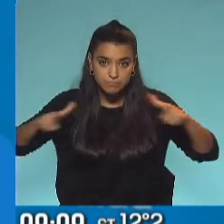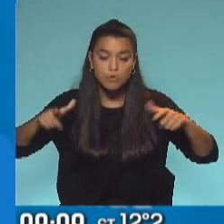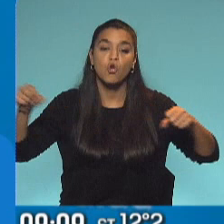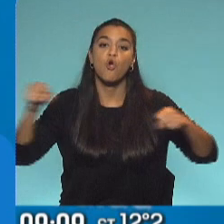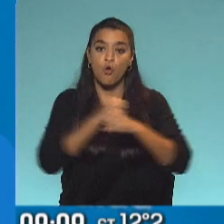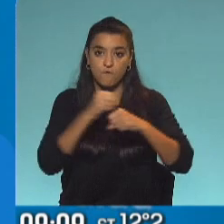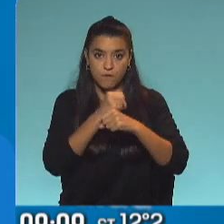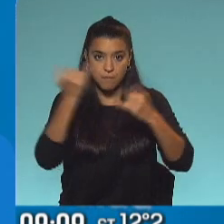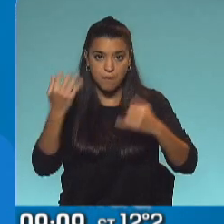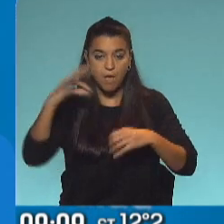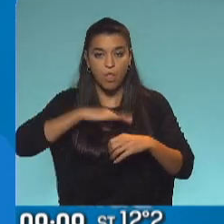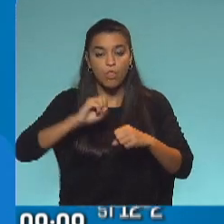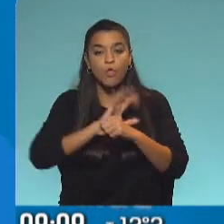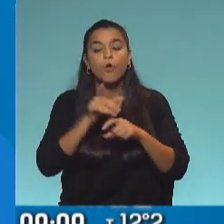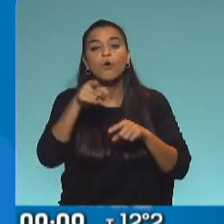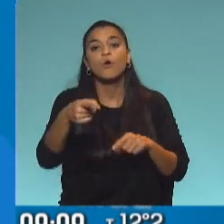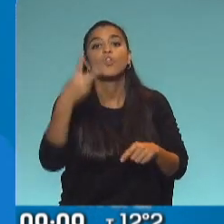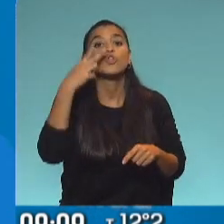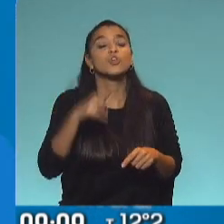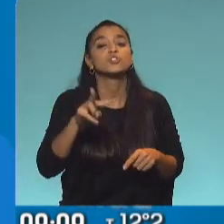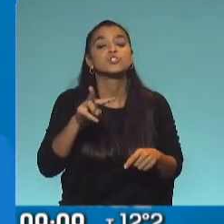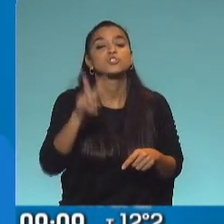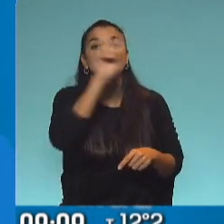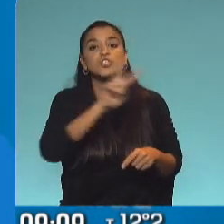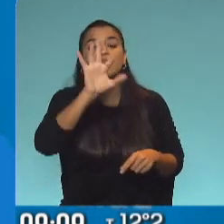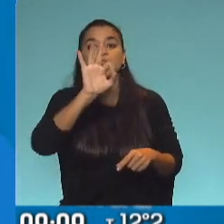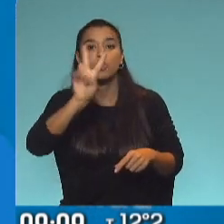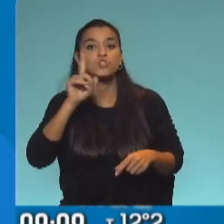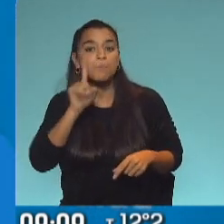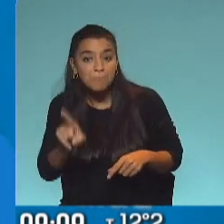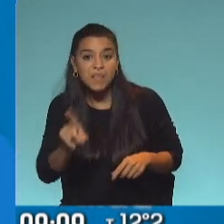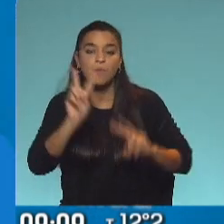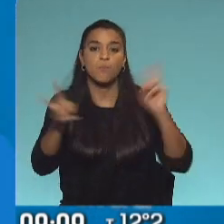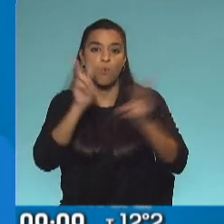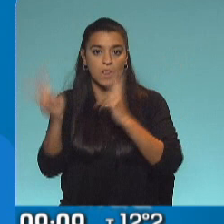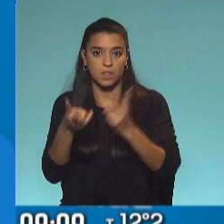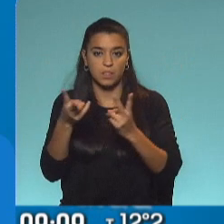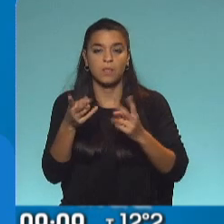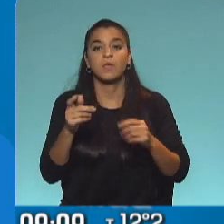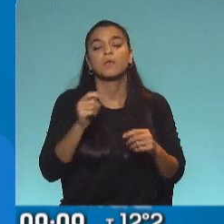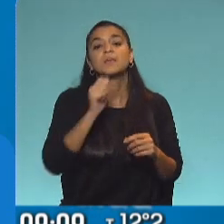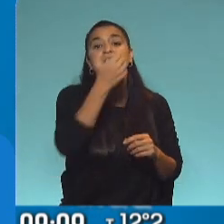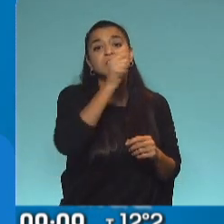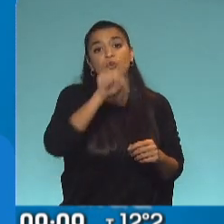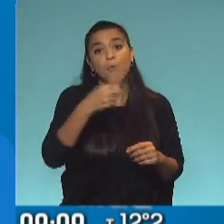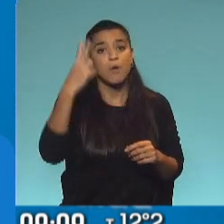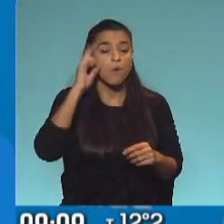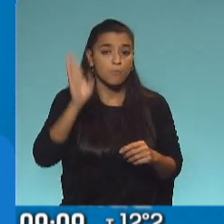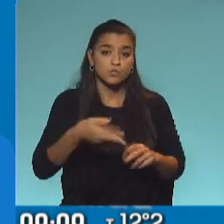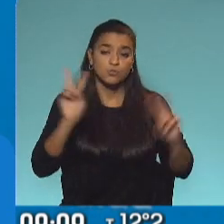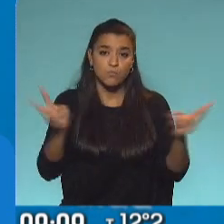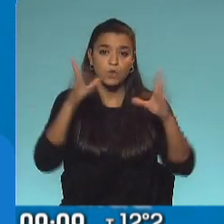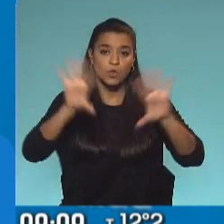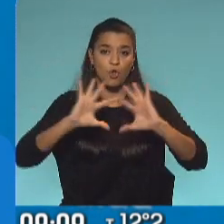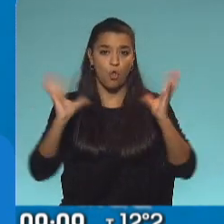confirmados y 202 mil son los fallecidos con una tasa de letalidad del 69 por ciento a nivel